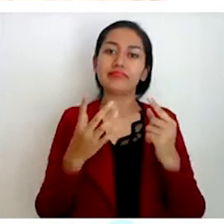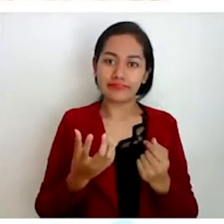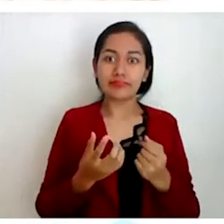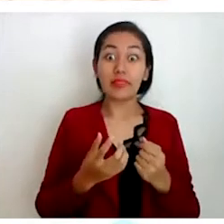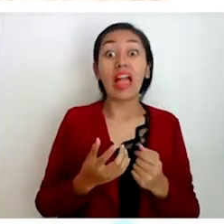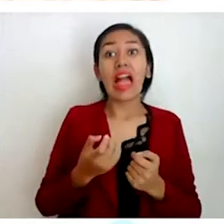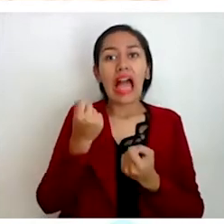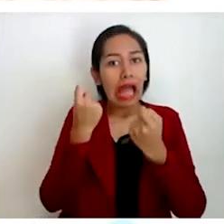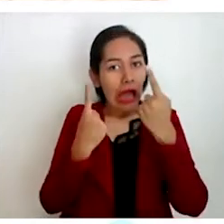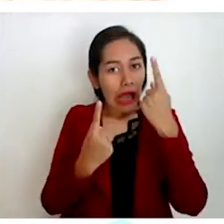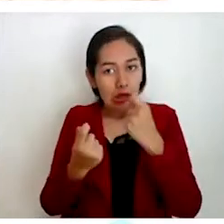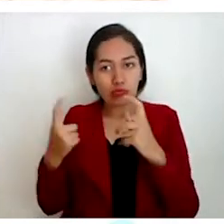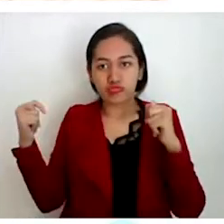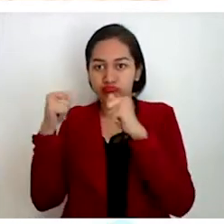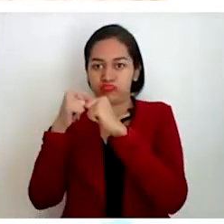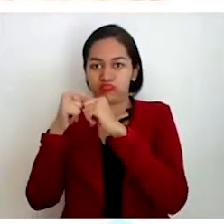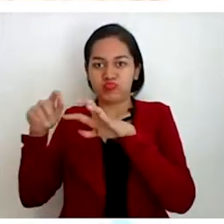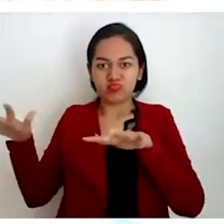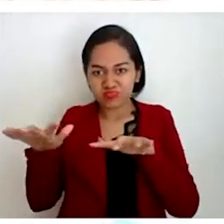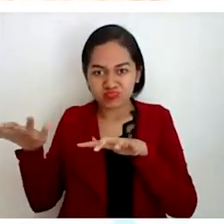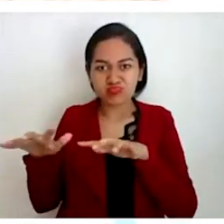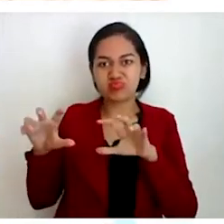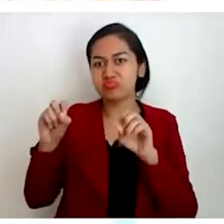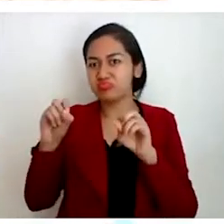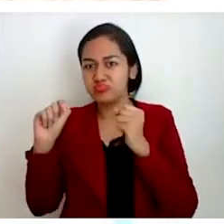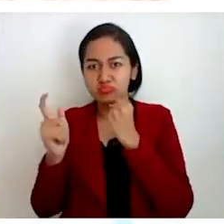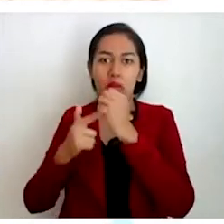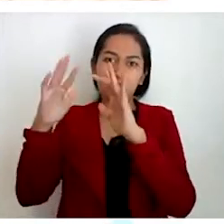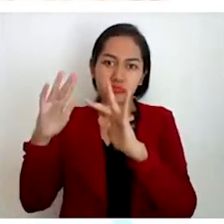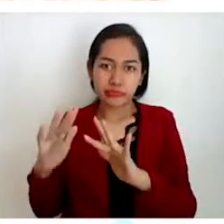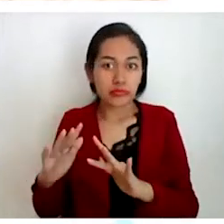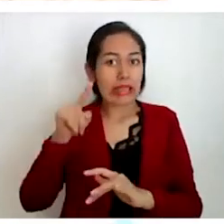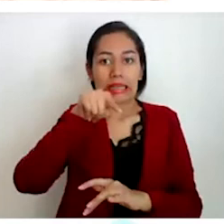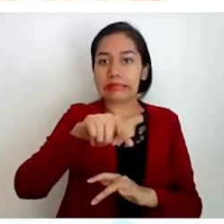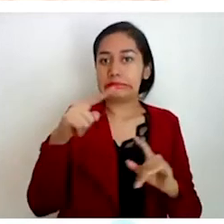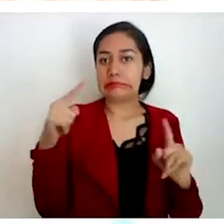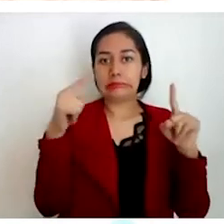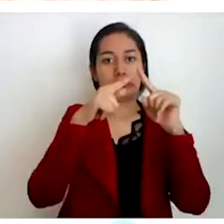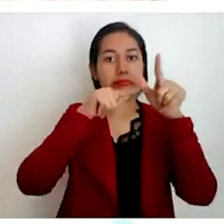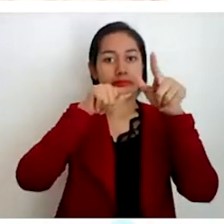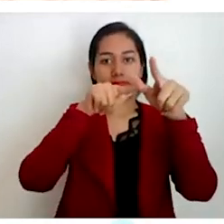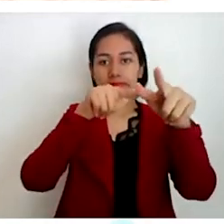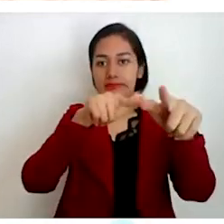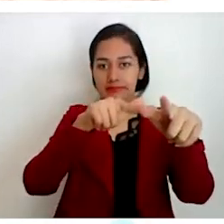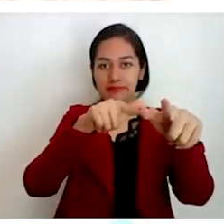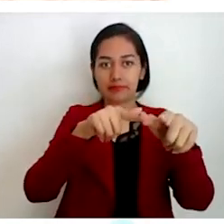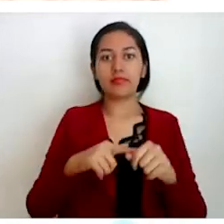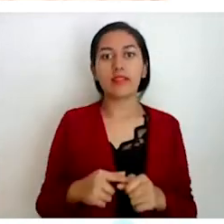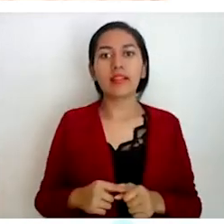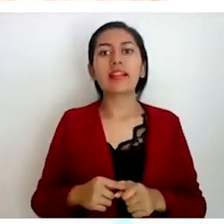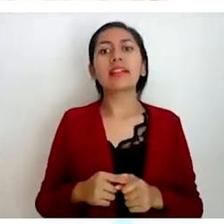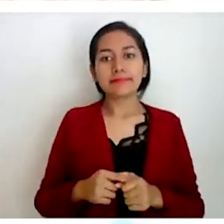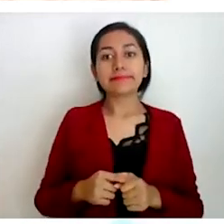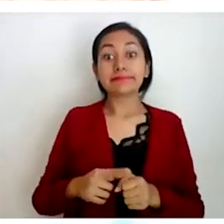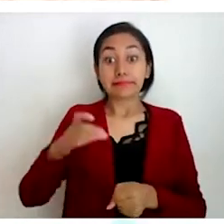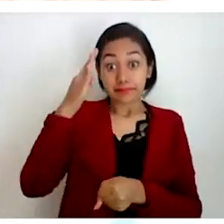afectados, ¿no?, en la zona de Morelos. Sobre la influencia y qué tanto impacto tienen o no en